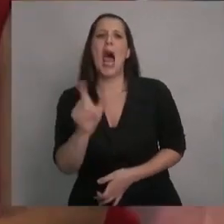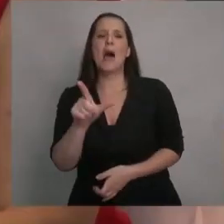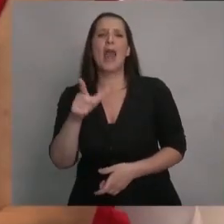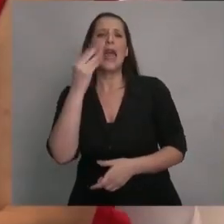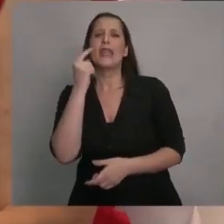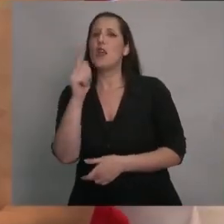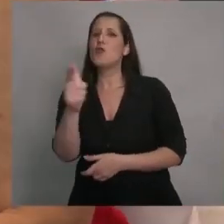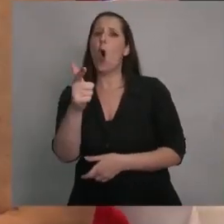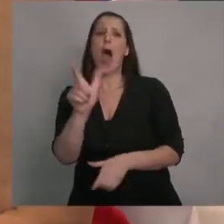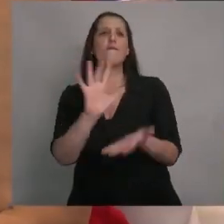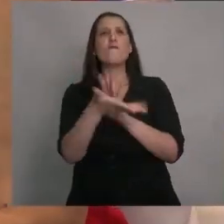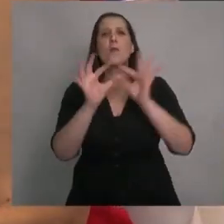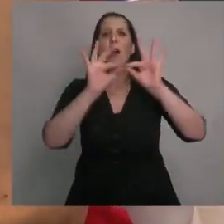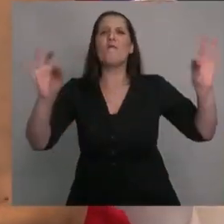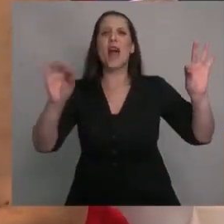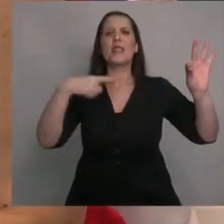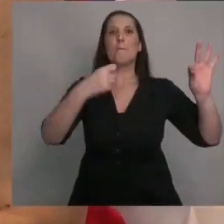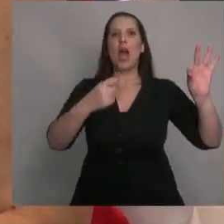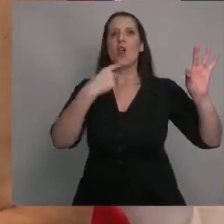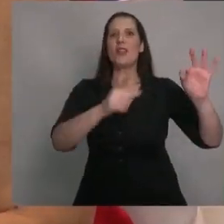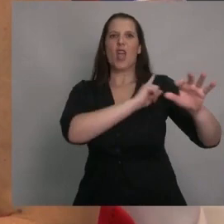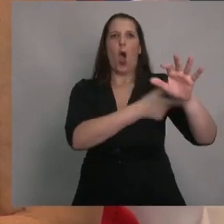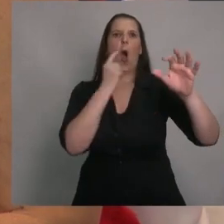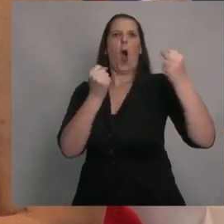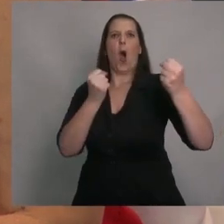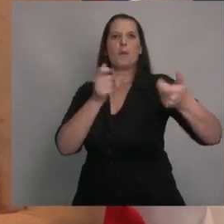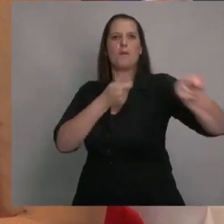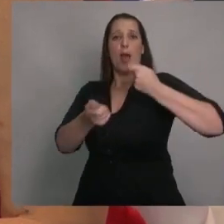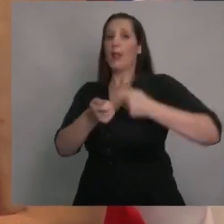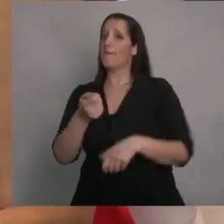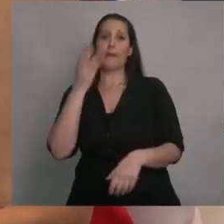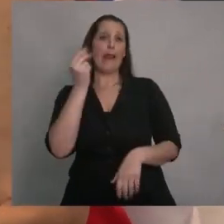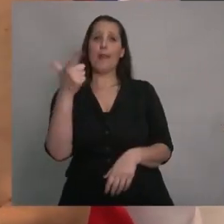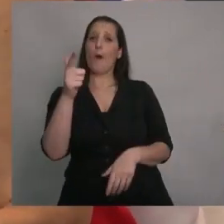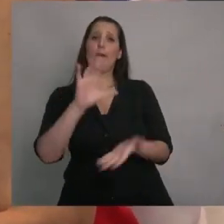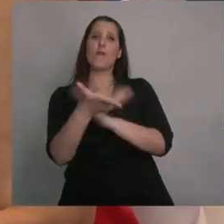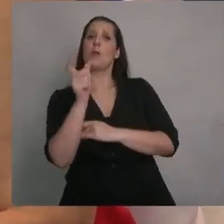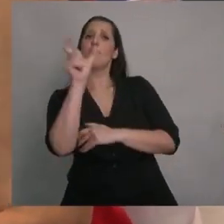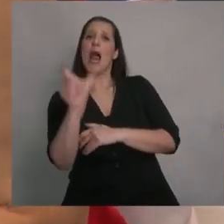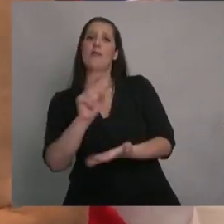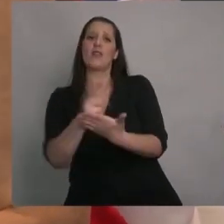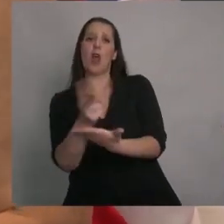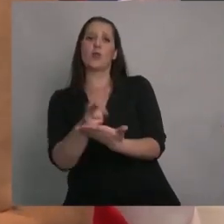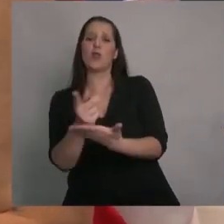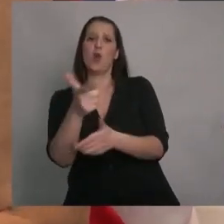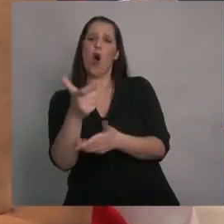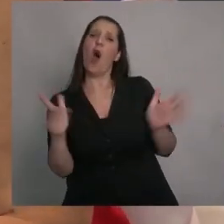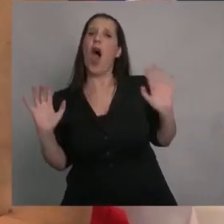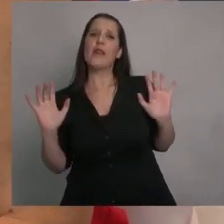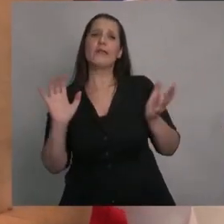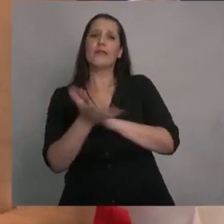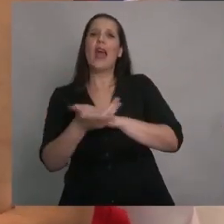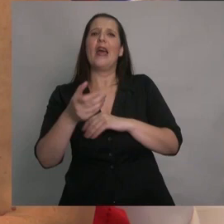categoría, esa frase, esa expresión no es de la lengua inglesa. No existe the mandate of